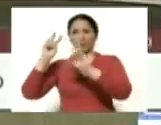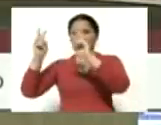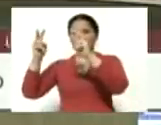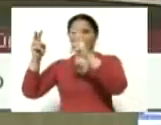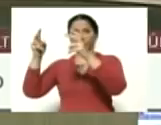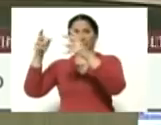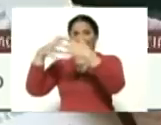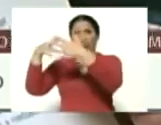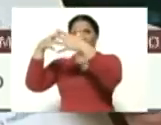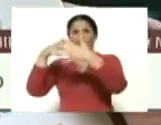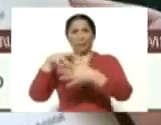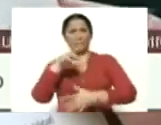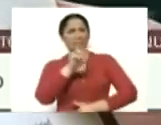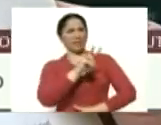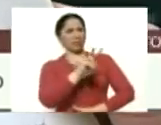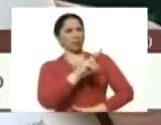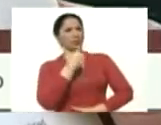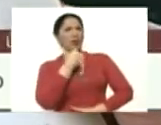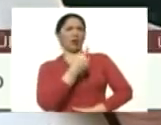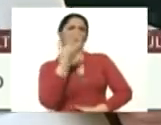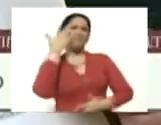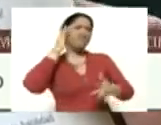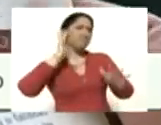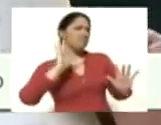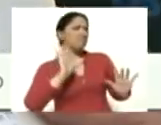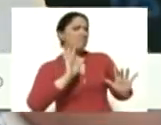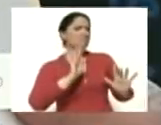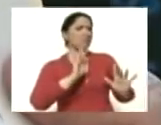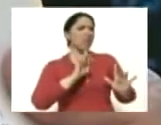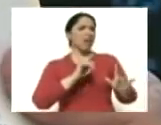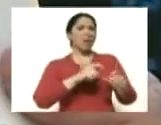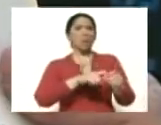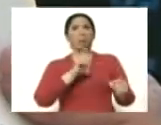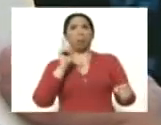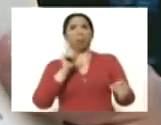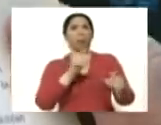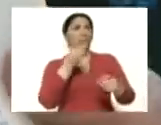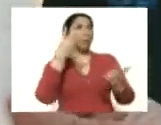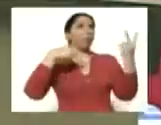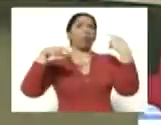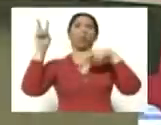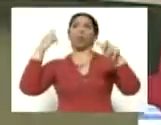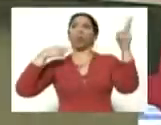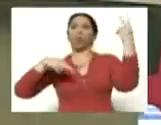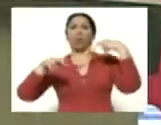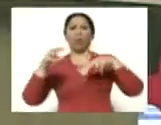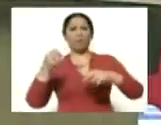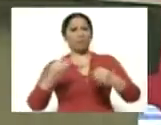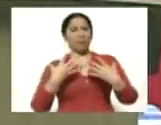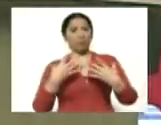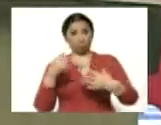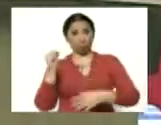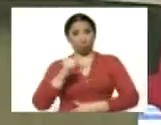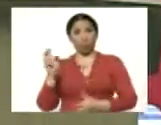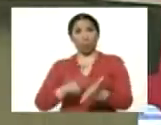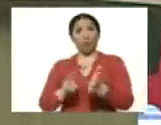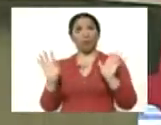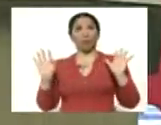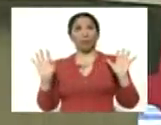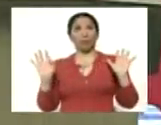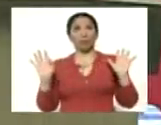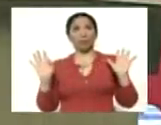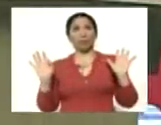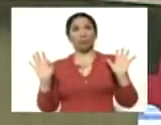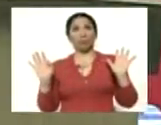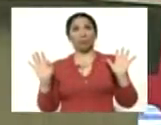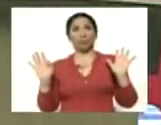diciendo: Venezuela parece esquivar el virus. Bien, es la verdad.